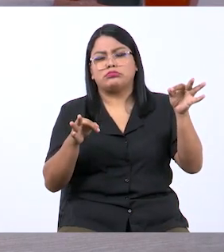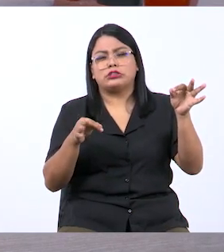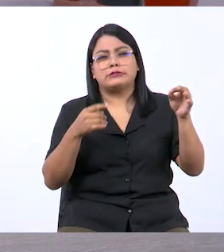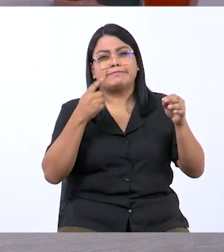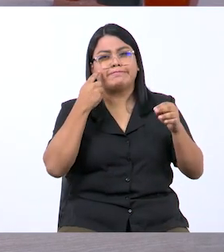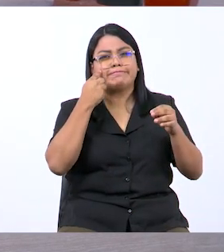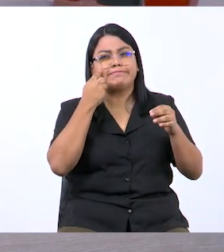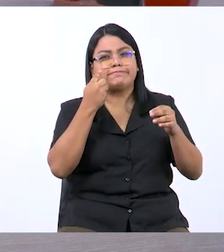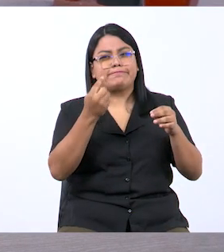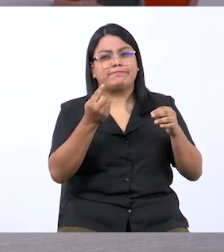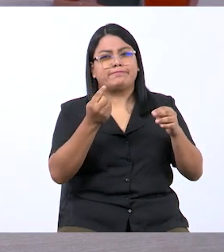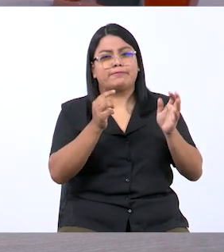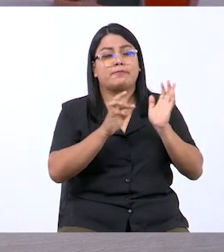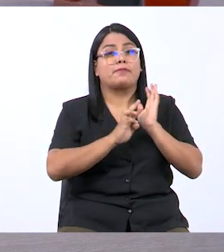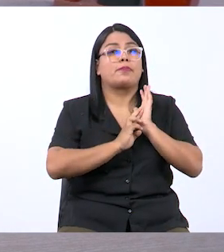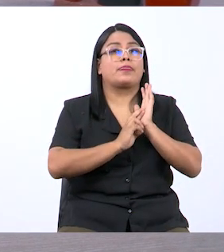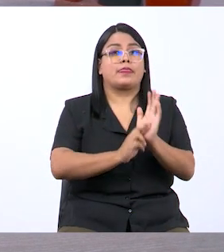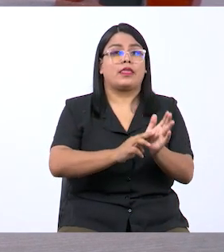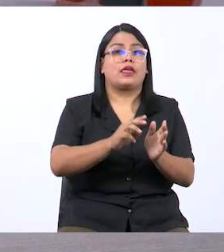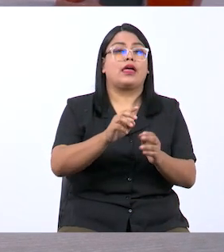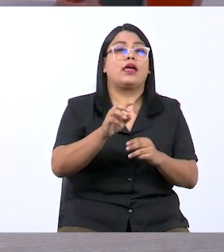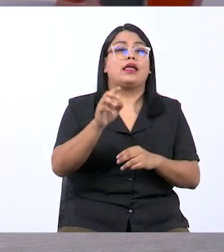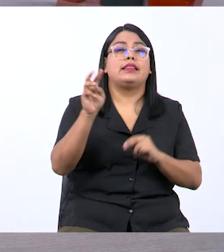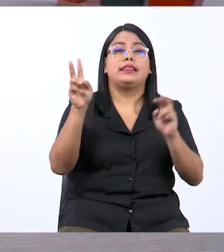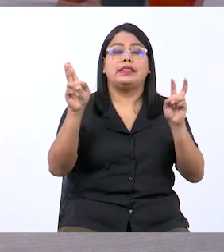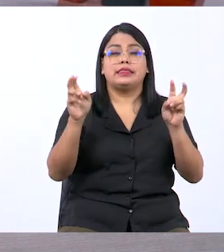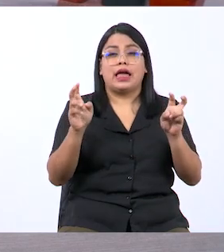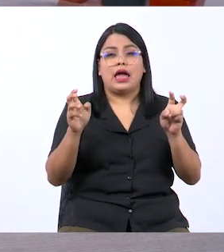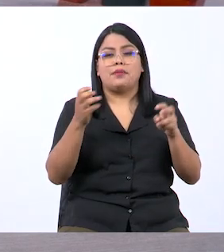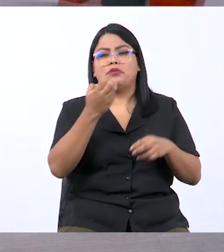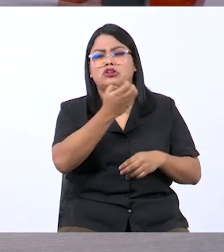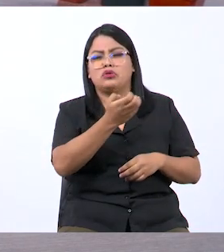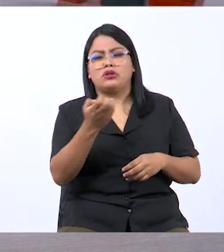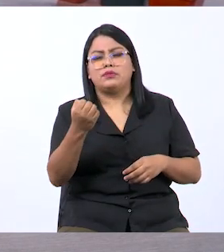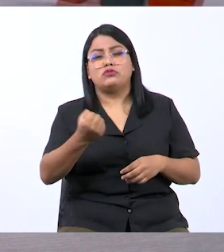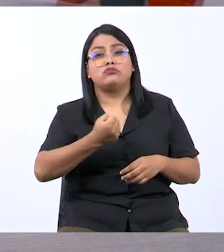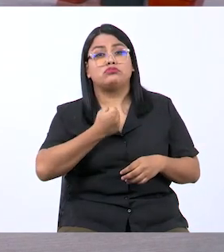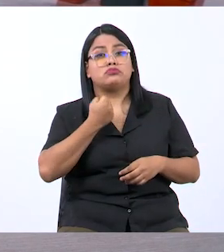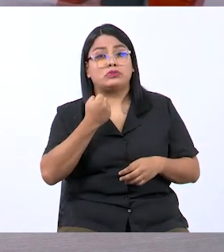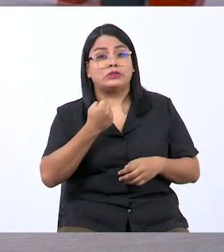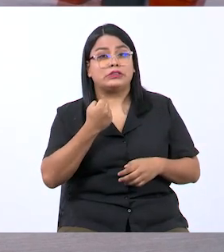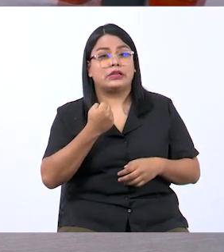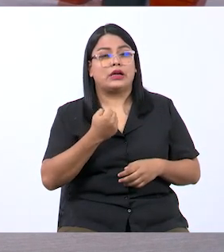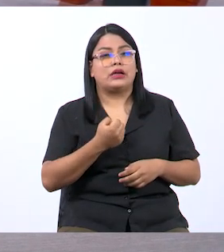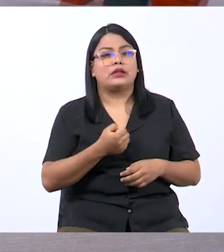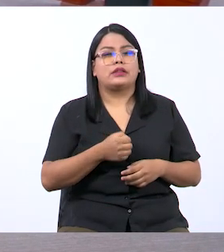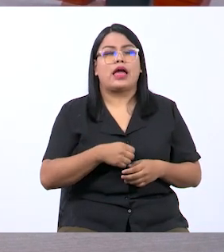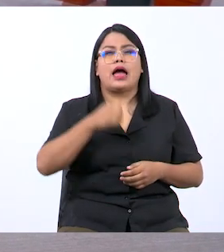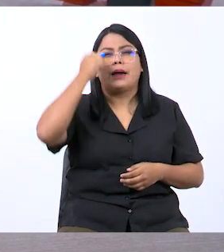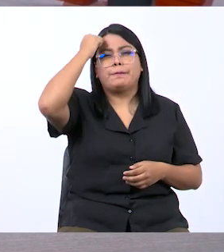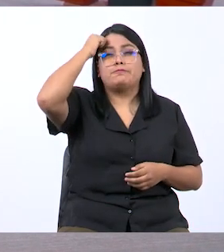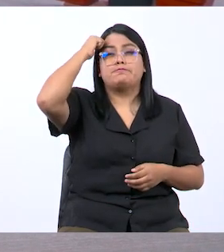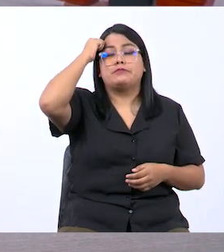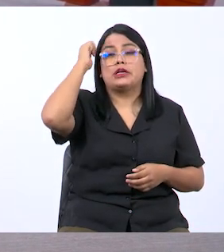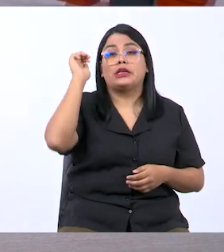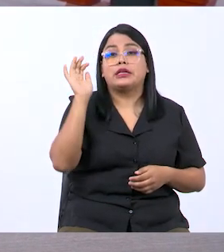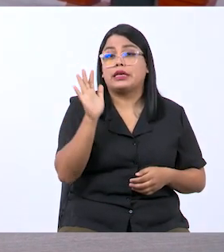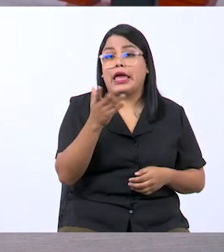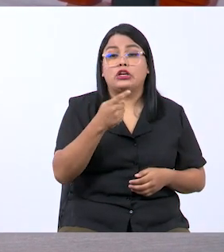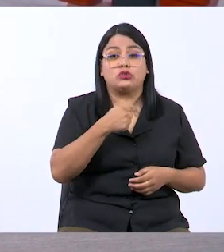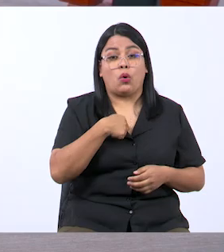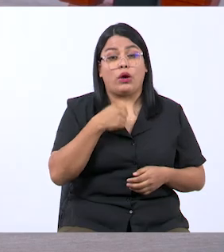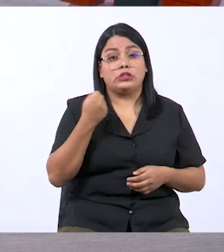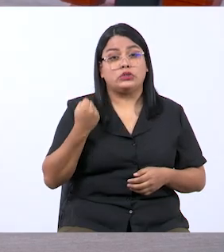viéramos abiertas, en donde se presenta el nombre de la unidad y los elementos clave. Uno es qué voy a aprender como